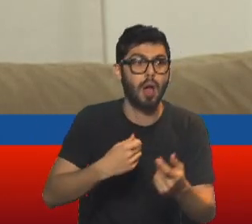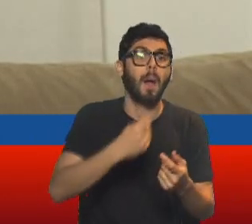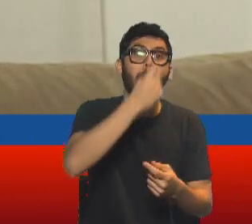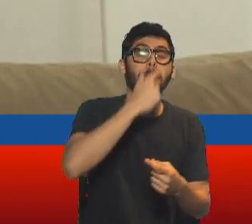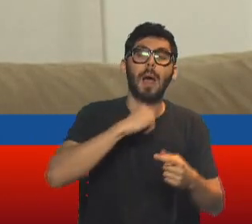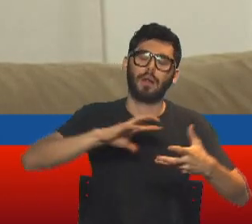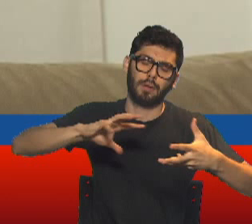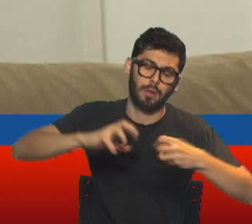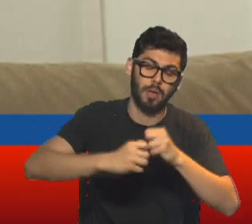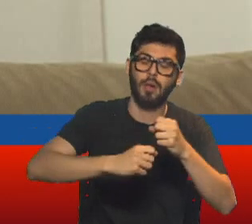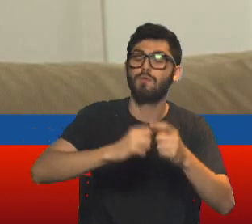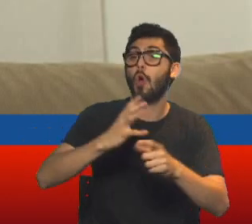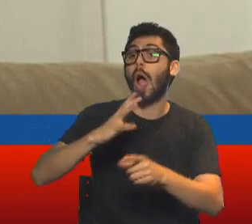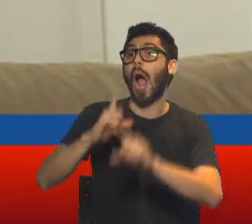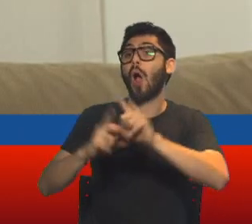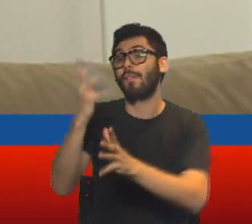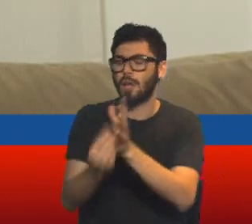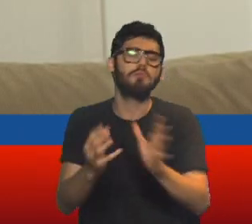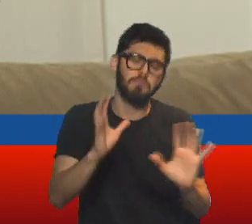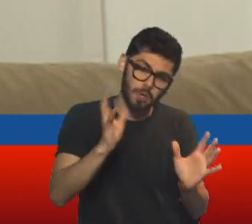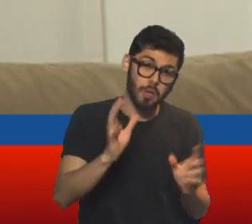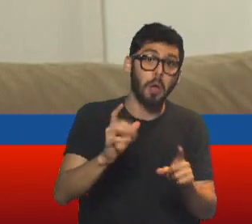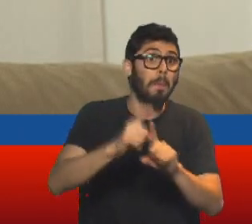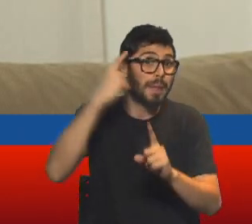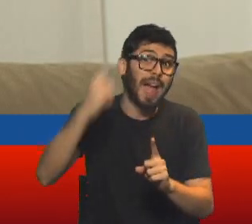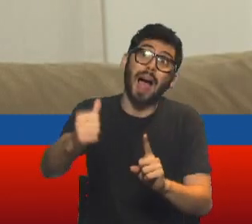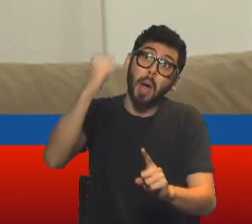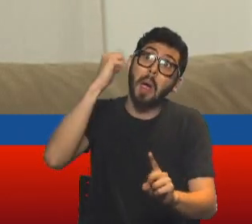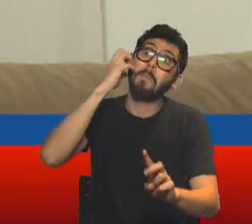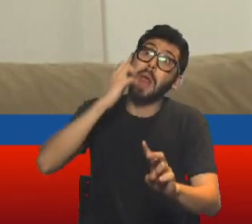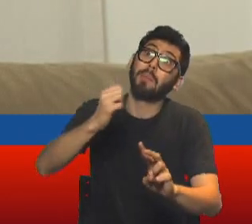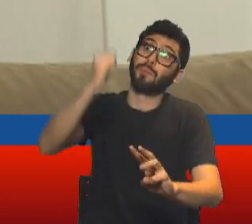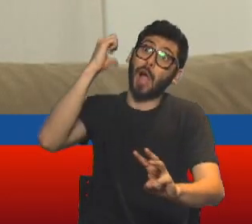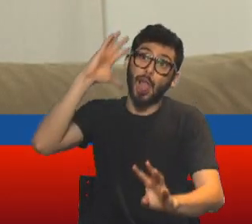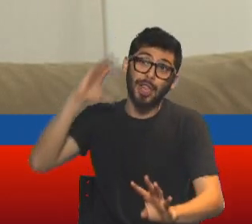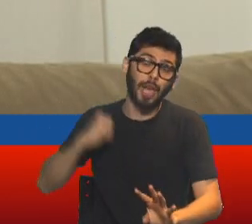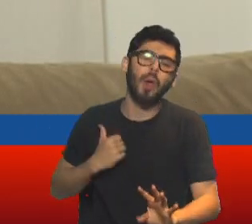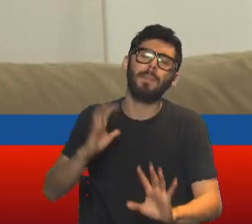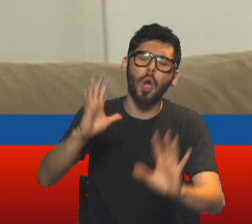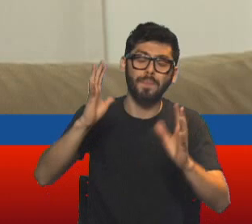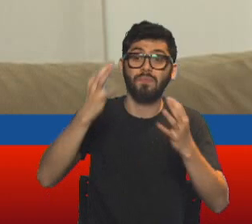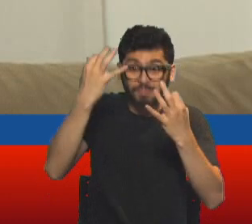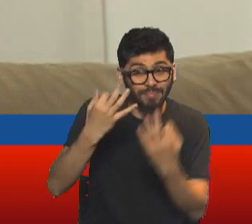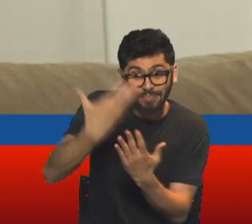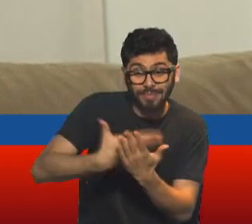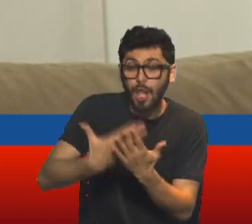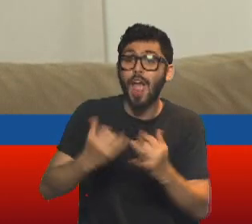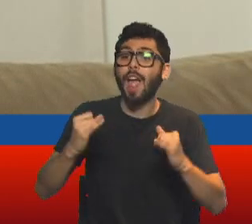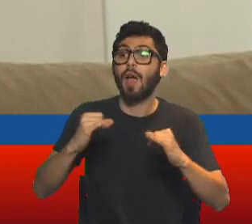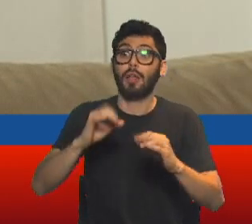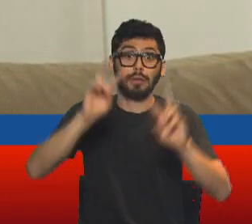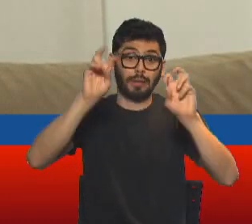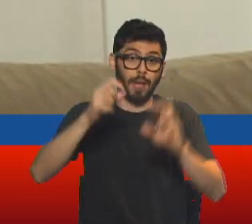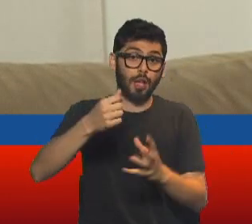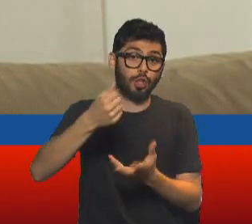hay ineficiencia, por lo que vos quieras. Podemos empezar en la era de Menem, en la dictadura, pero objetivamente no tenemos la información para resolver la